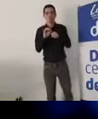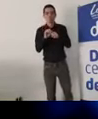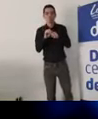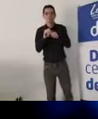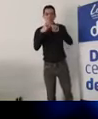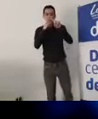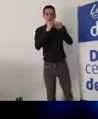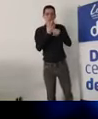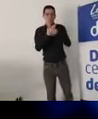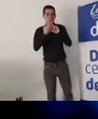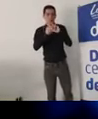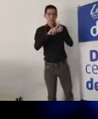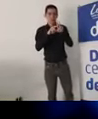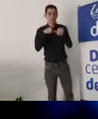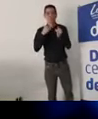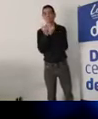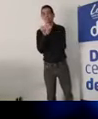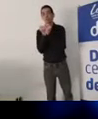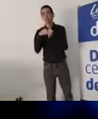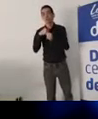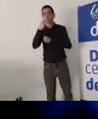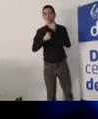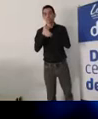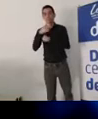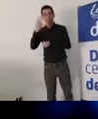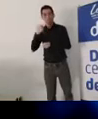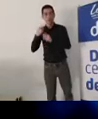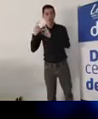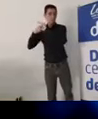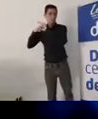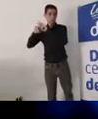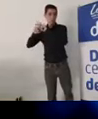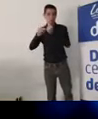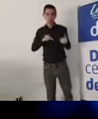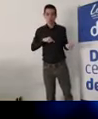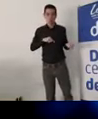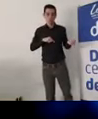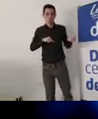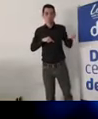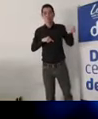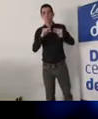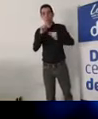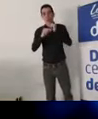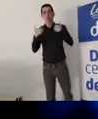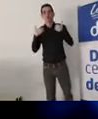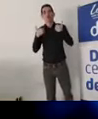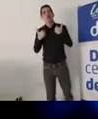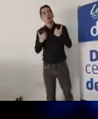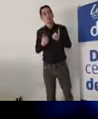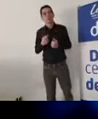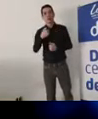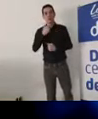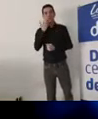muy temprana edad, sobre los 14 años, y ahí entendí que tenía una vocación de servicio público y de trabajar en equipo, liderando